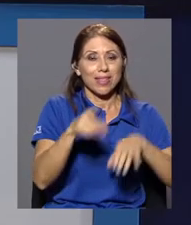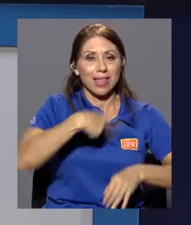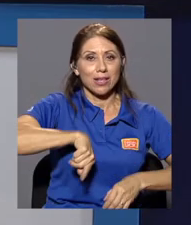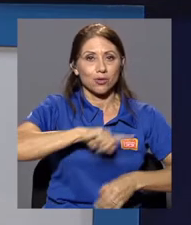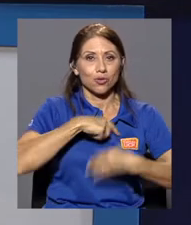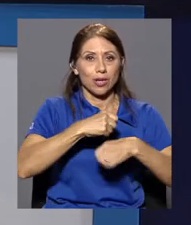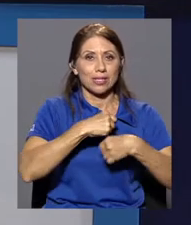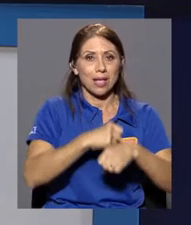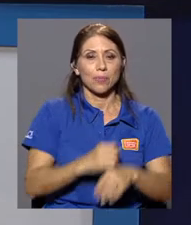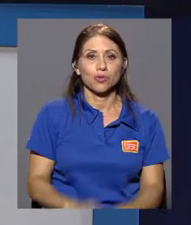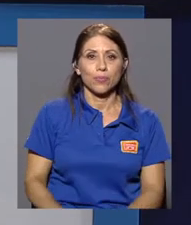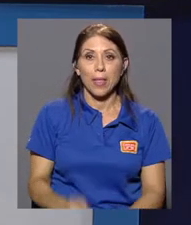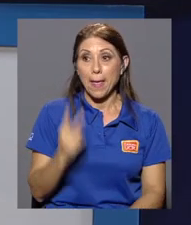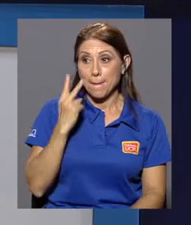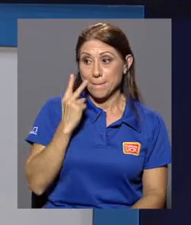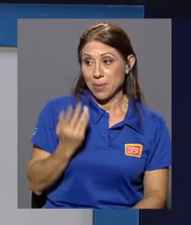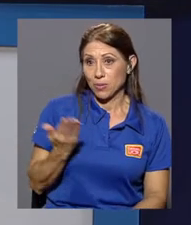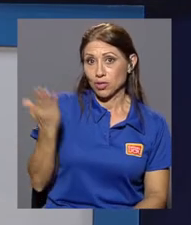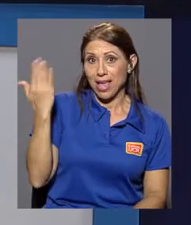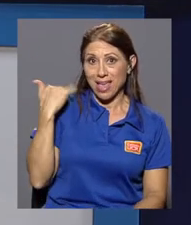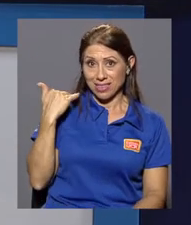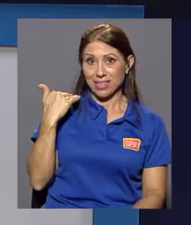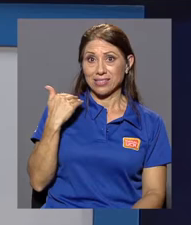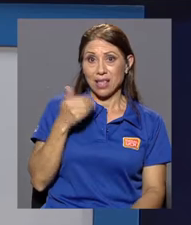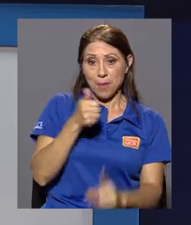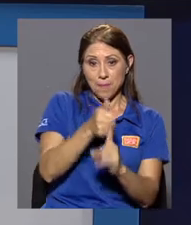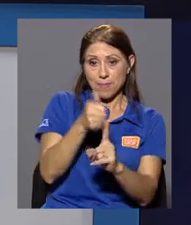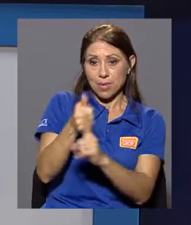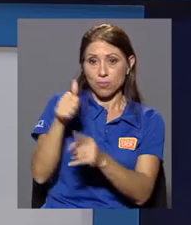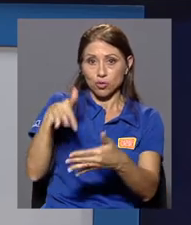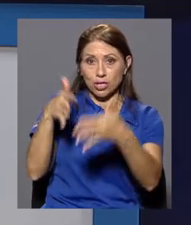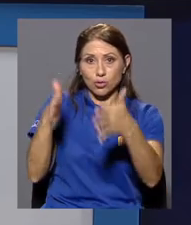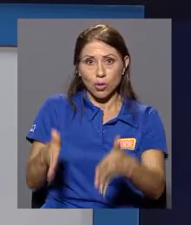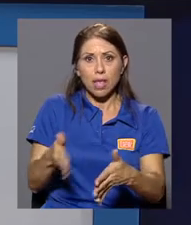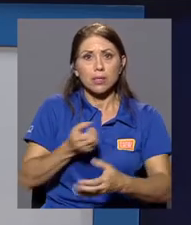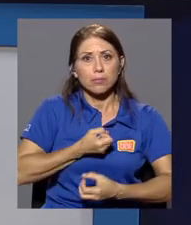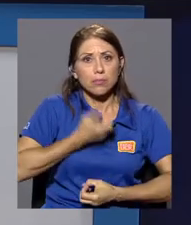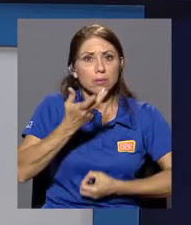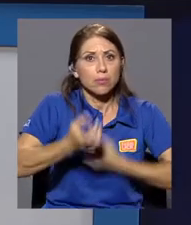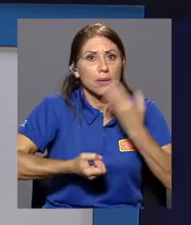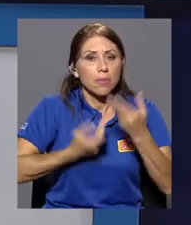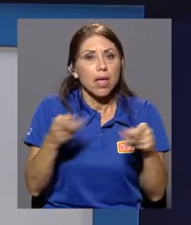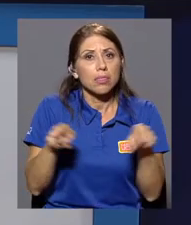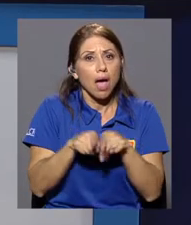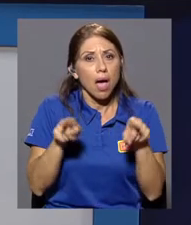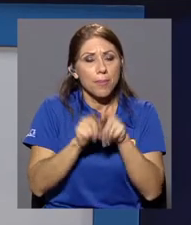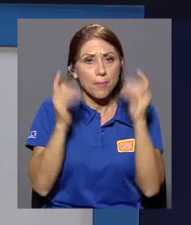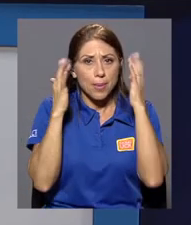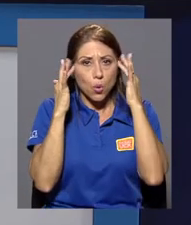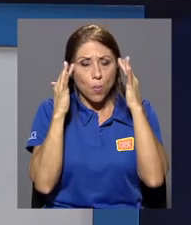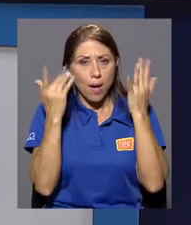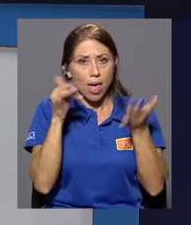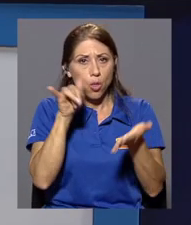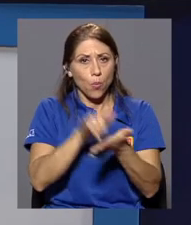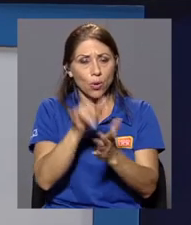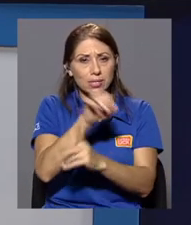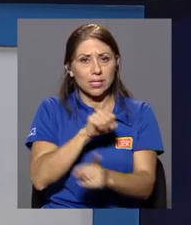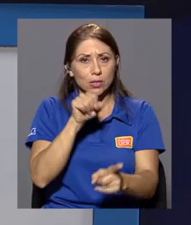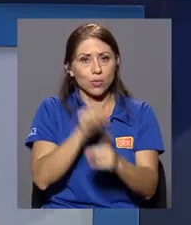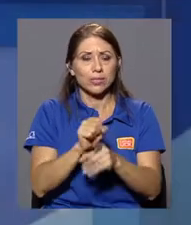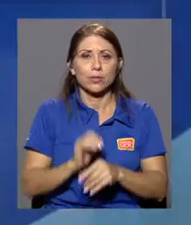nota anterior un poco la voz del estudiante que también está preocupado uh-huh. por esta situación. Para finalizar la entrevista, Rocibel,